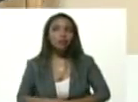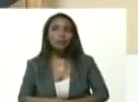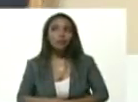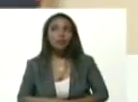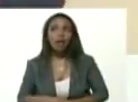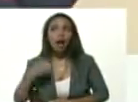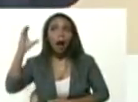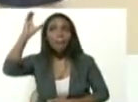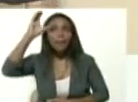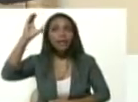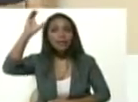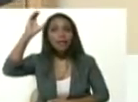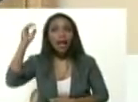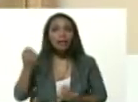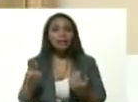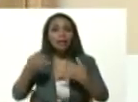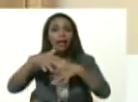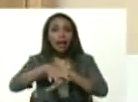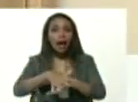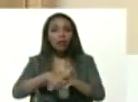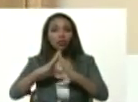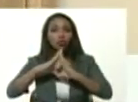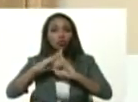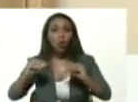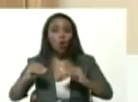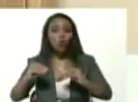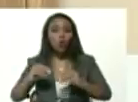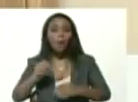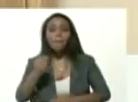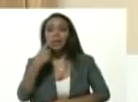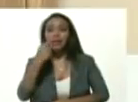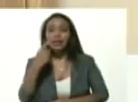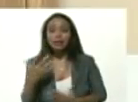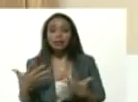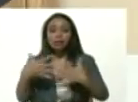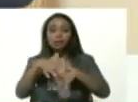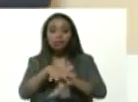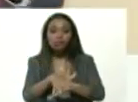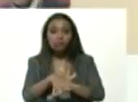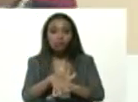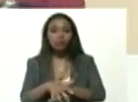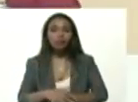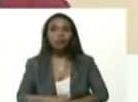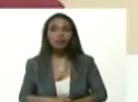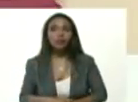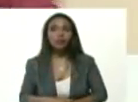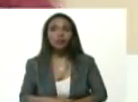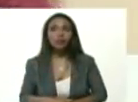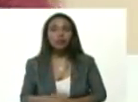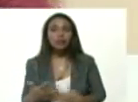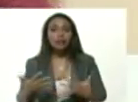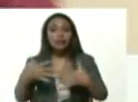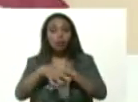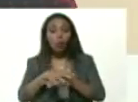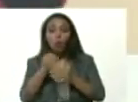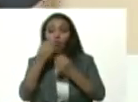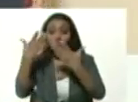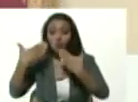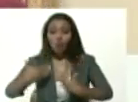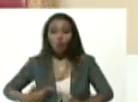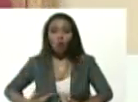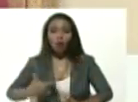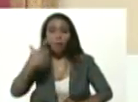la capacidad de integrarlo todo, una medicina integradora, integral, que integre lo bueno del ser humano,